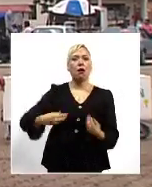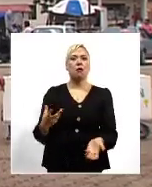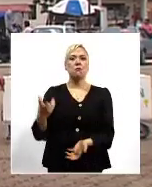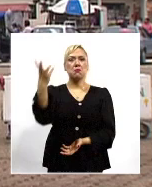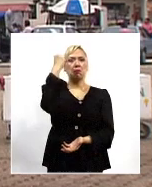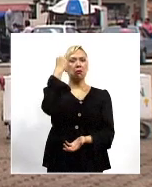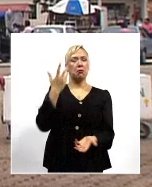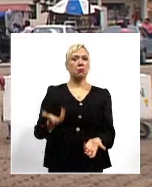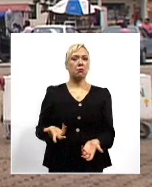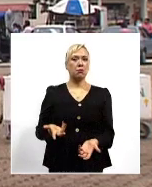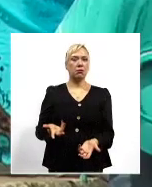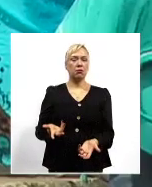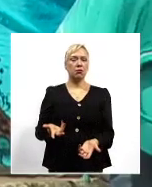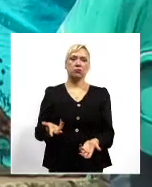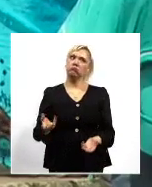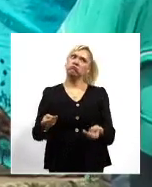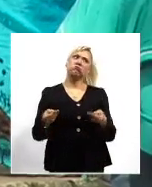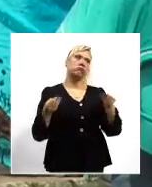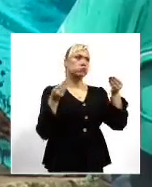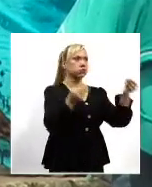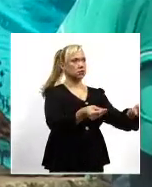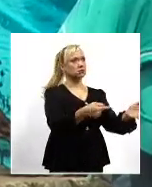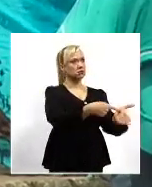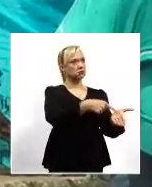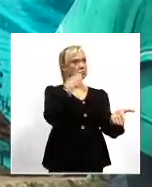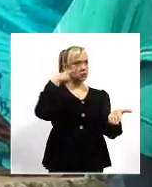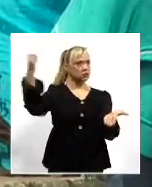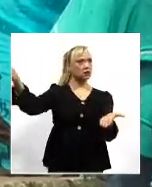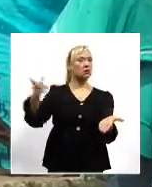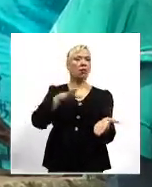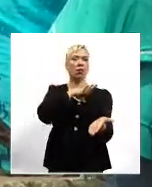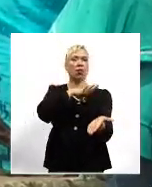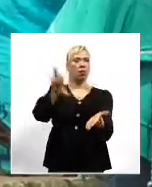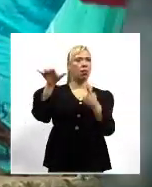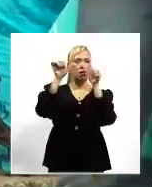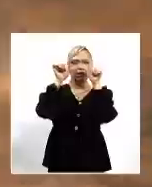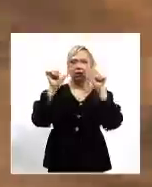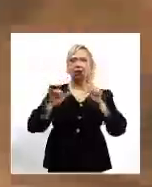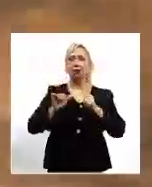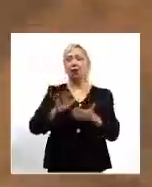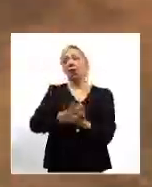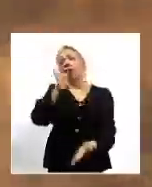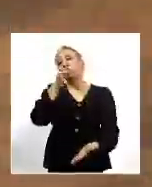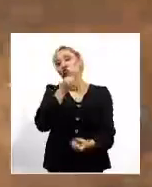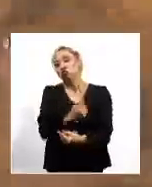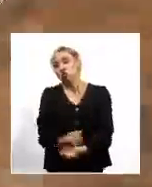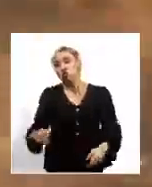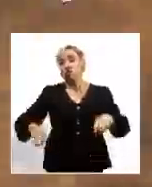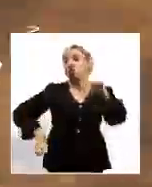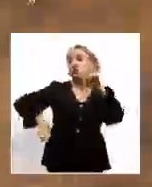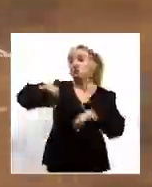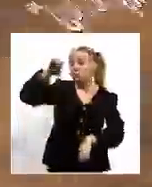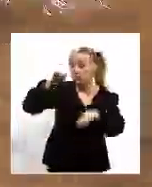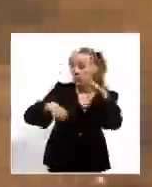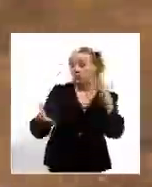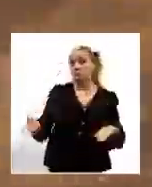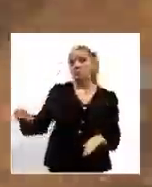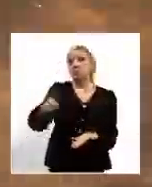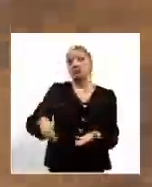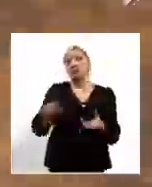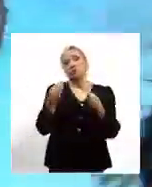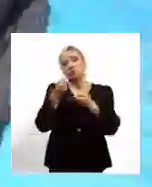de diversas autoridades, la omisión de proporcionar a sus integrantes, en su mayoría niños y adultos mayores en situación de